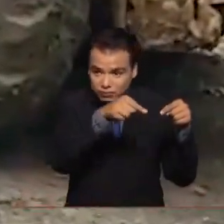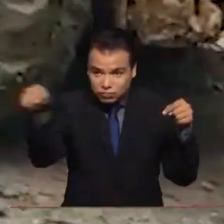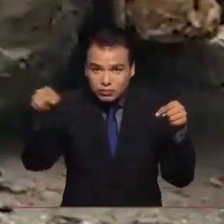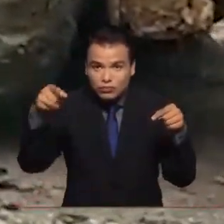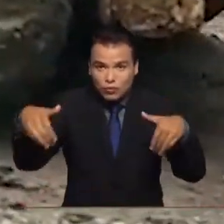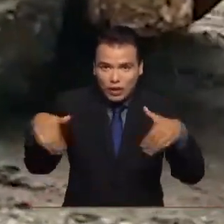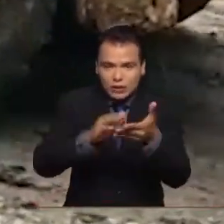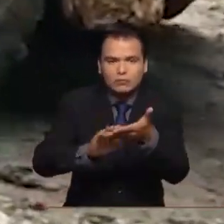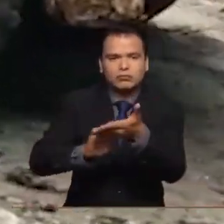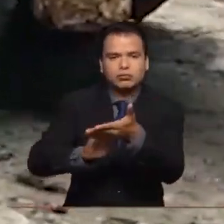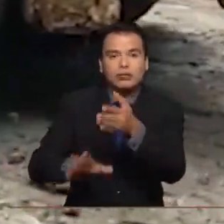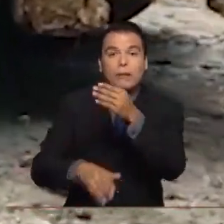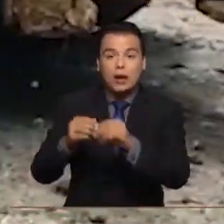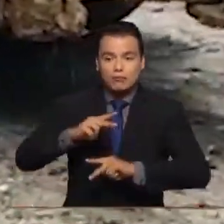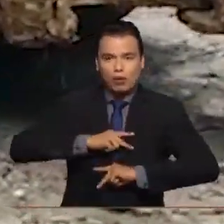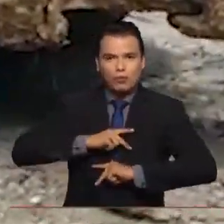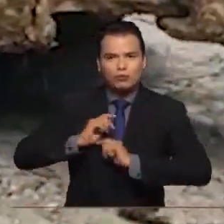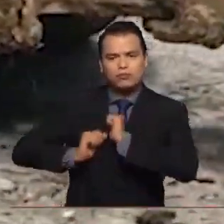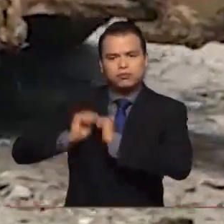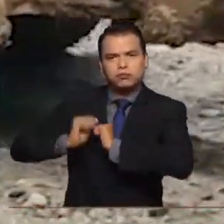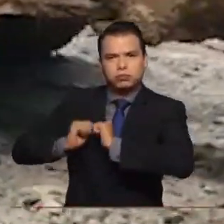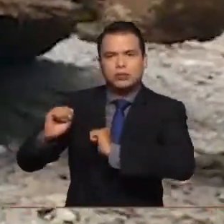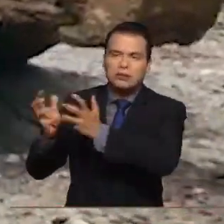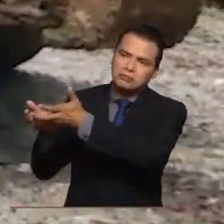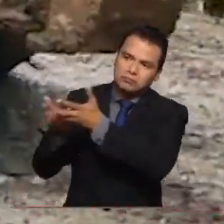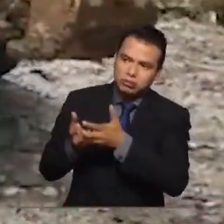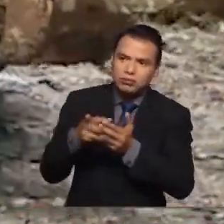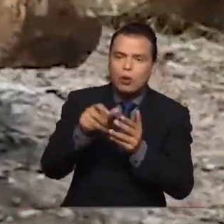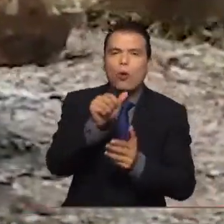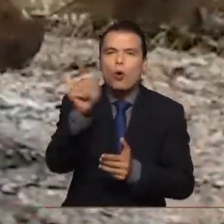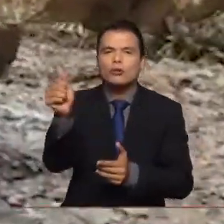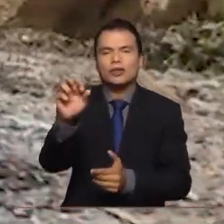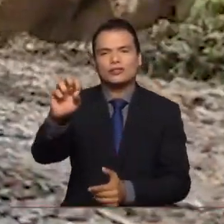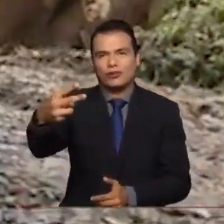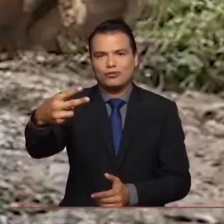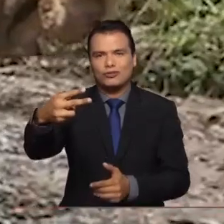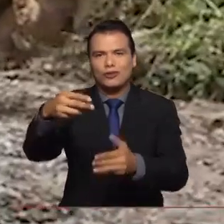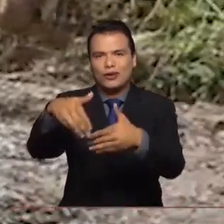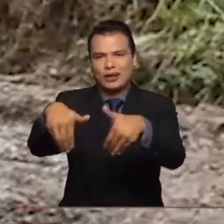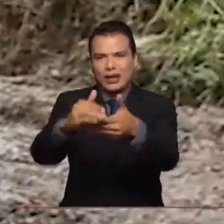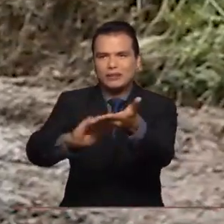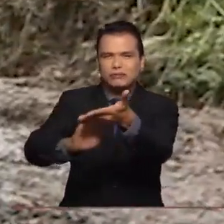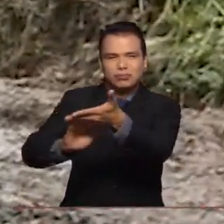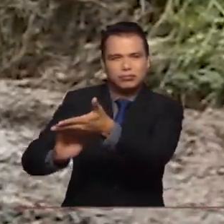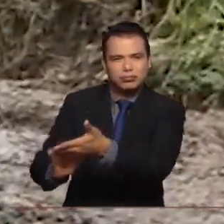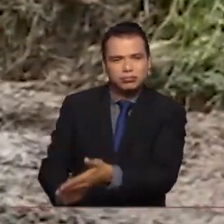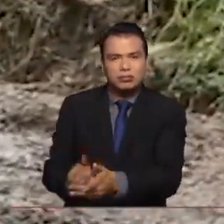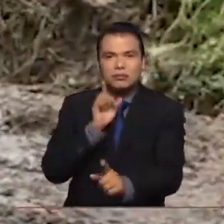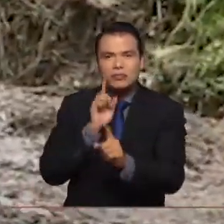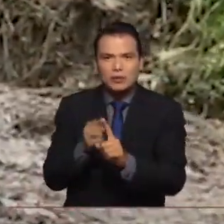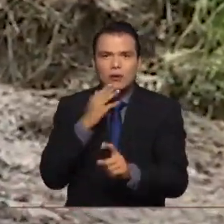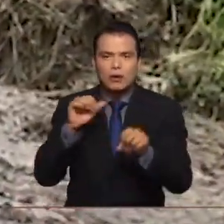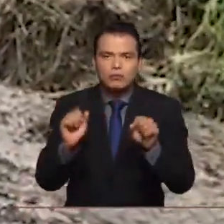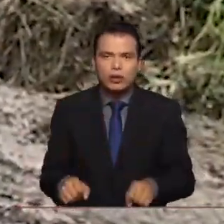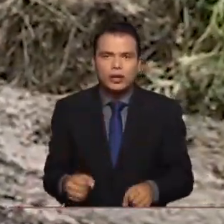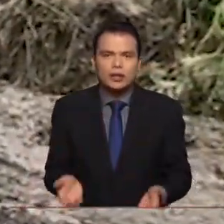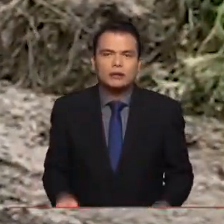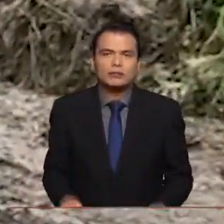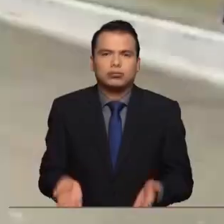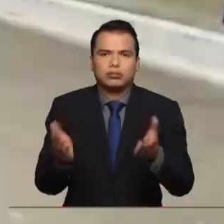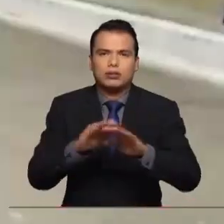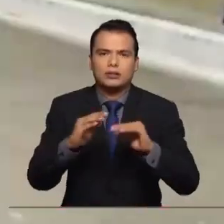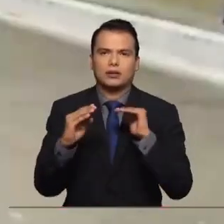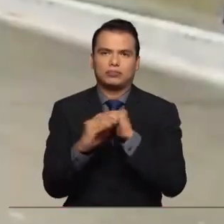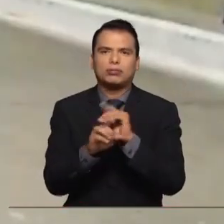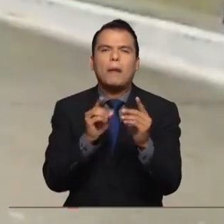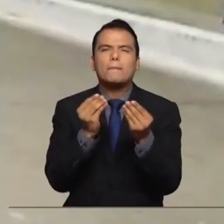maquinaria propia está adelantando otras dos vías alternas y creemos que con eso vamos a ir evacuando. ¿Qué necesitamos? Ordenar la